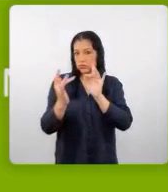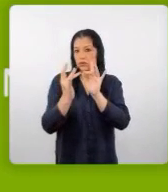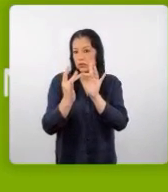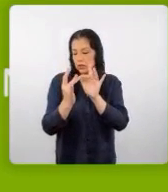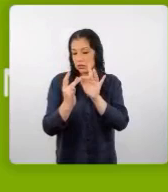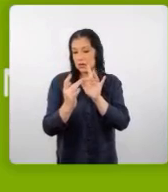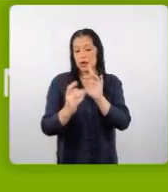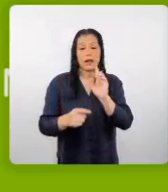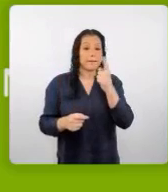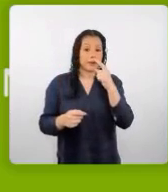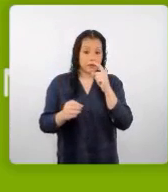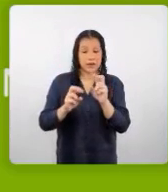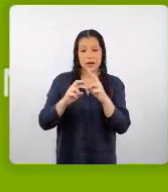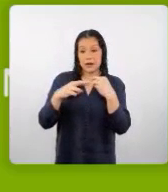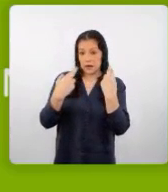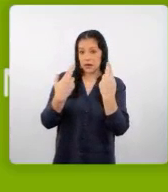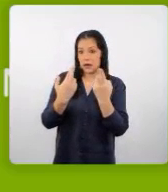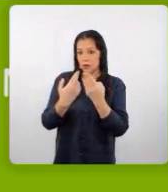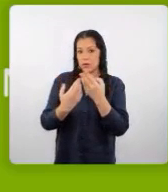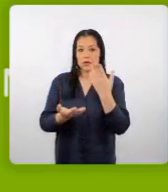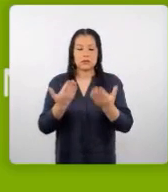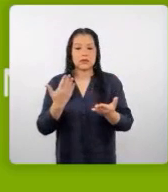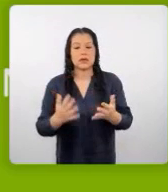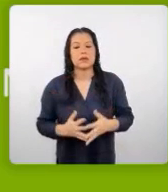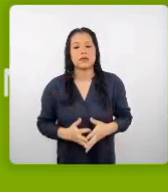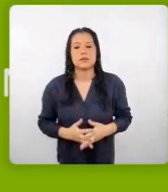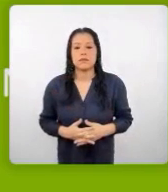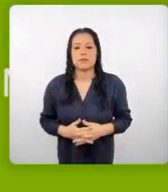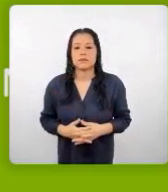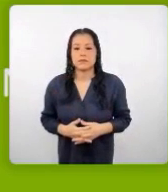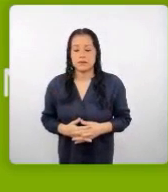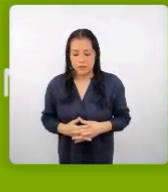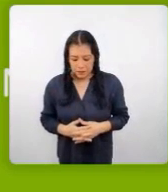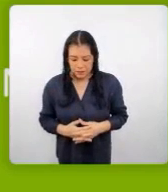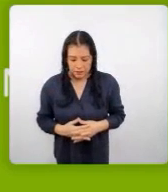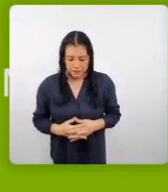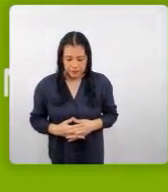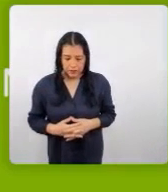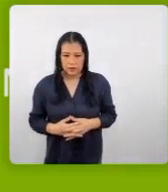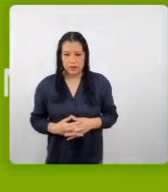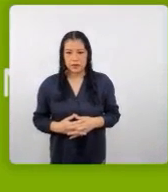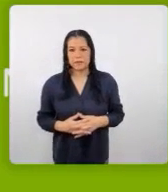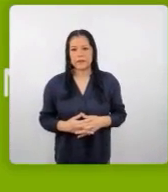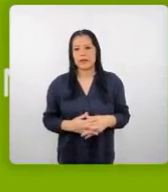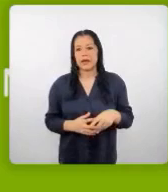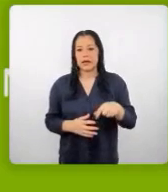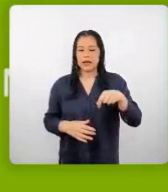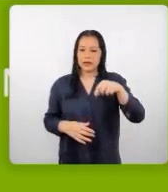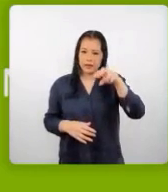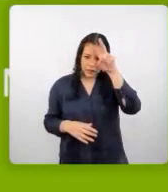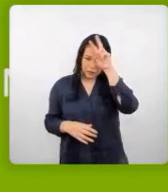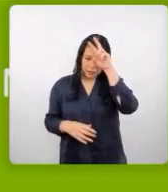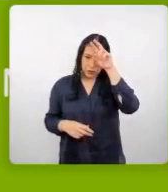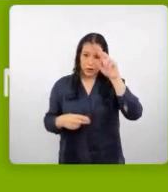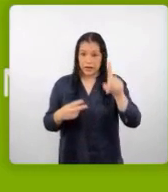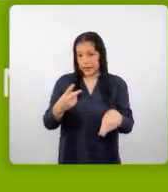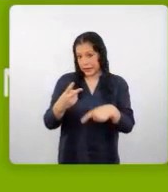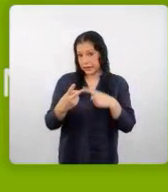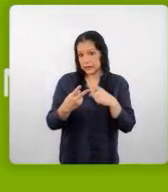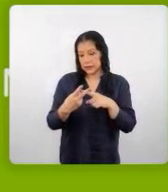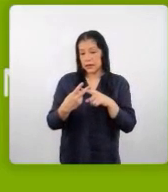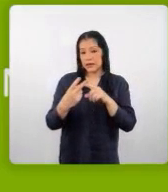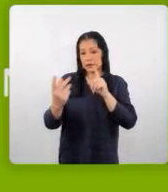que ese contacto inicial sea en el Perú. El siguiente paso es que ese